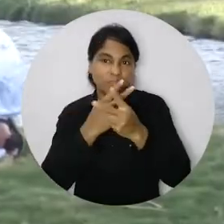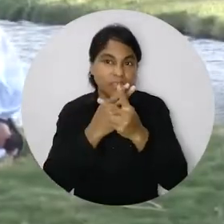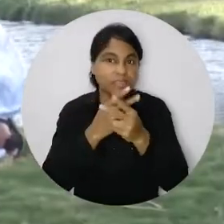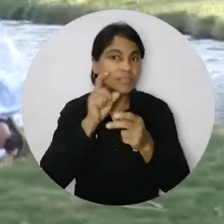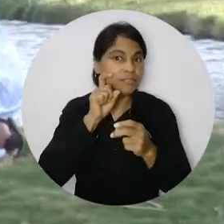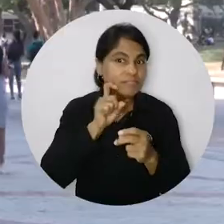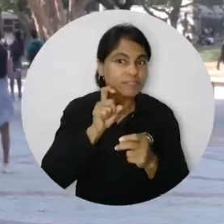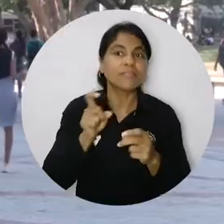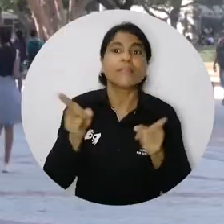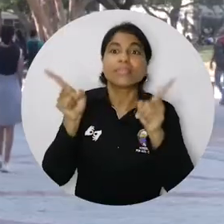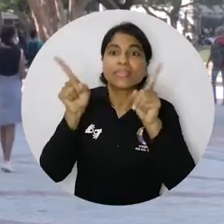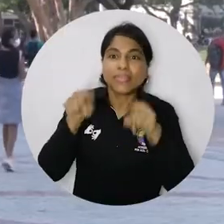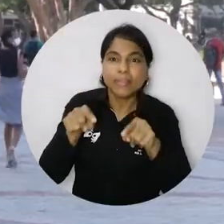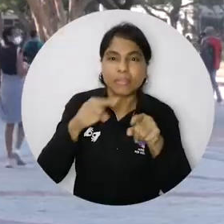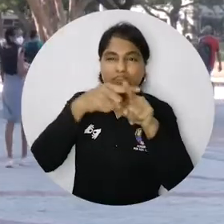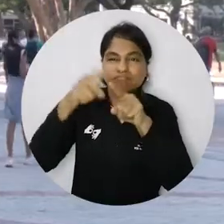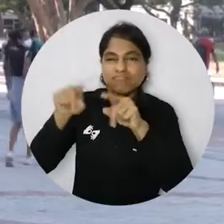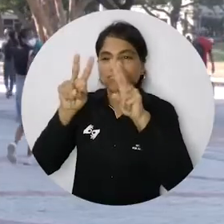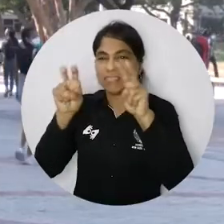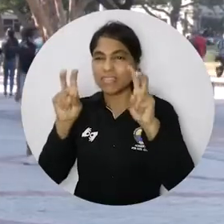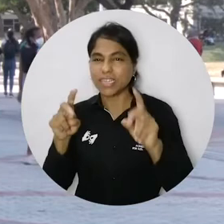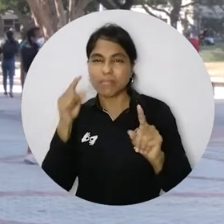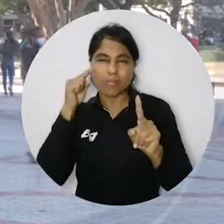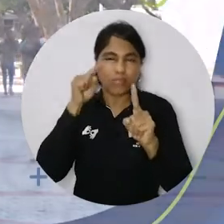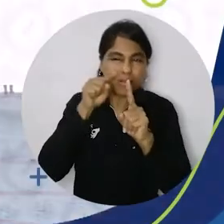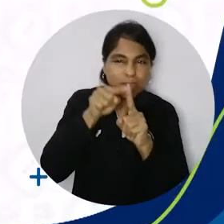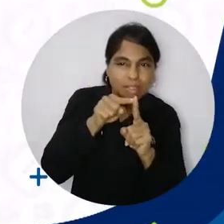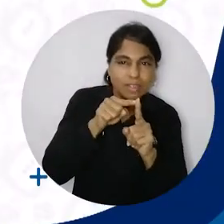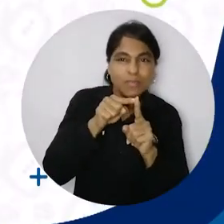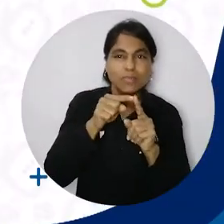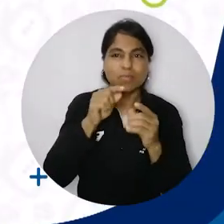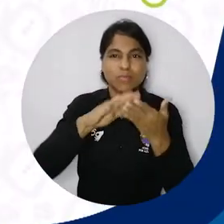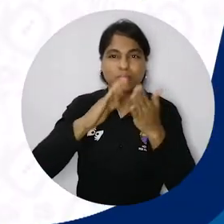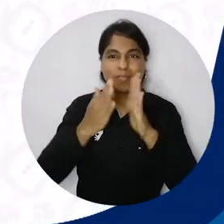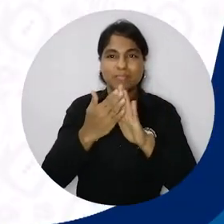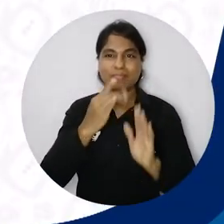se abordaron otras temáticas de relevancia para el bienestar de la comunidad